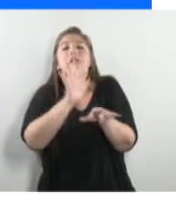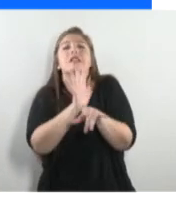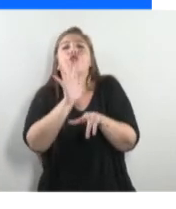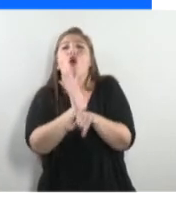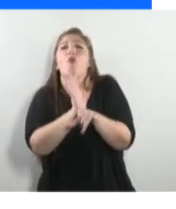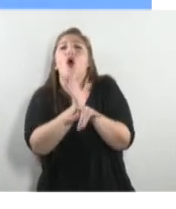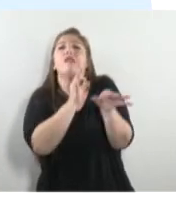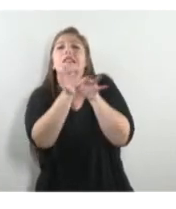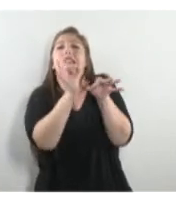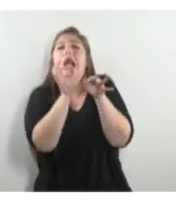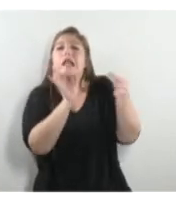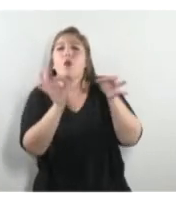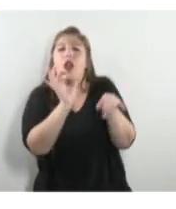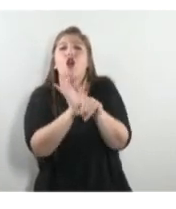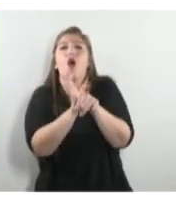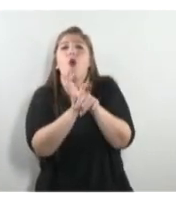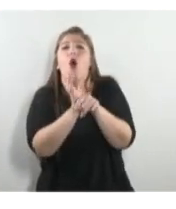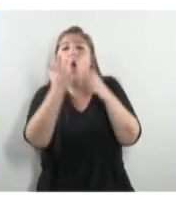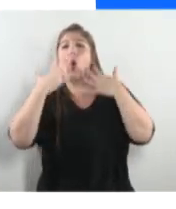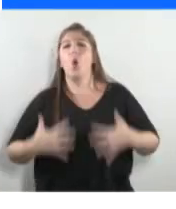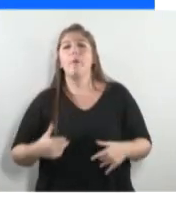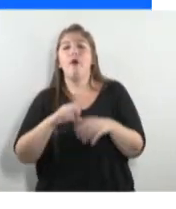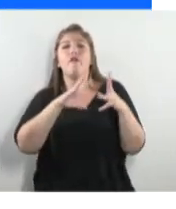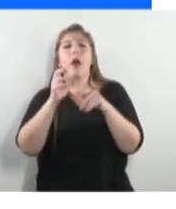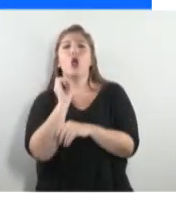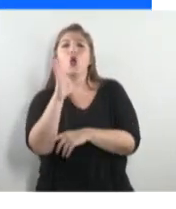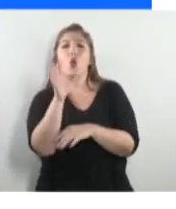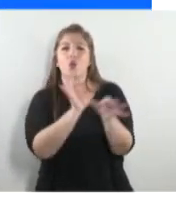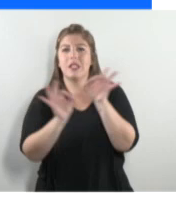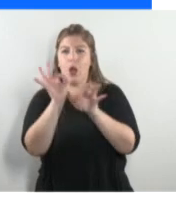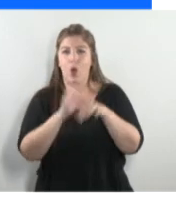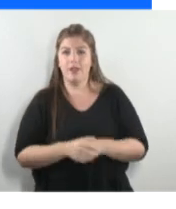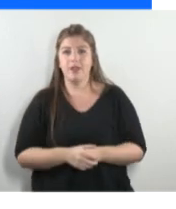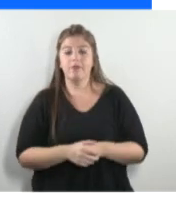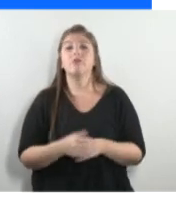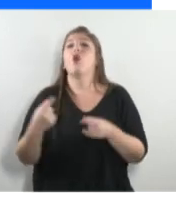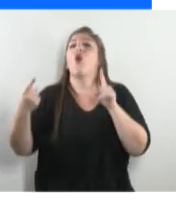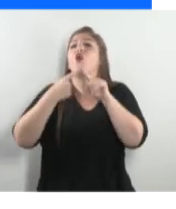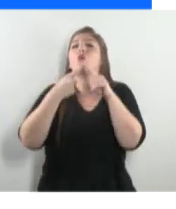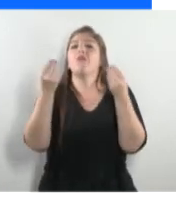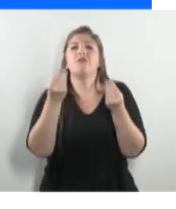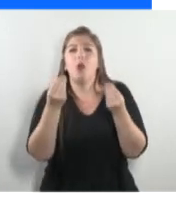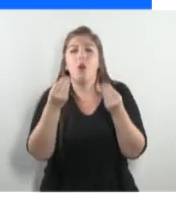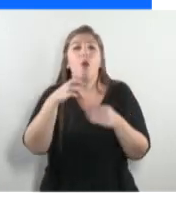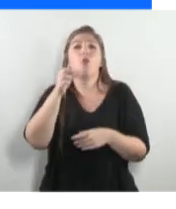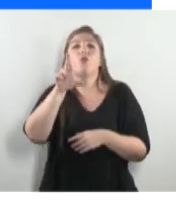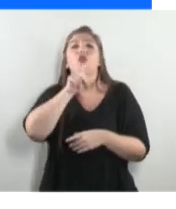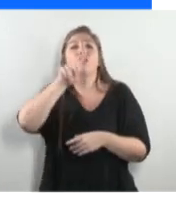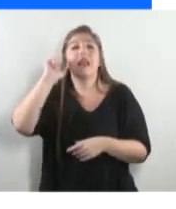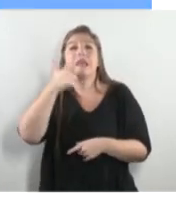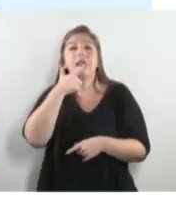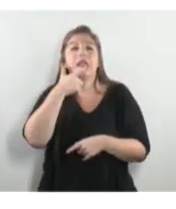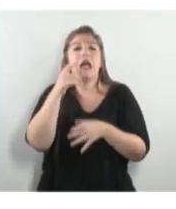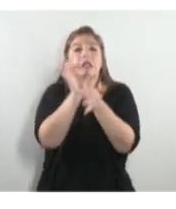Es como si tu cuerpo fuera un club de células. Y se comunican sobre todo con proteínas que se mueven a las